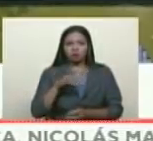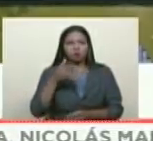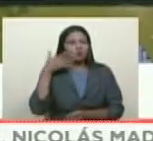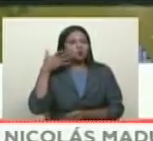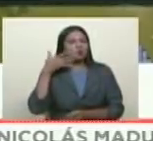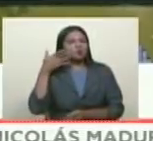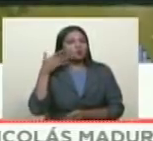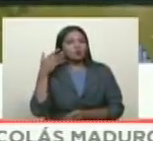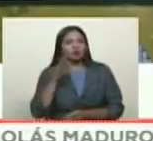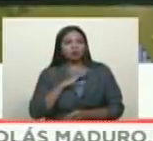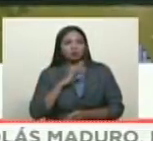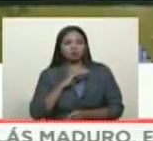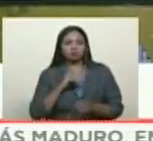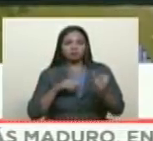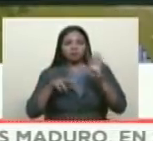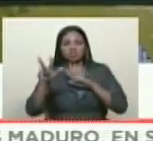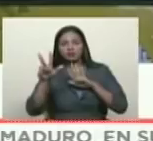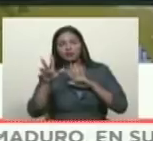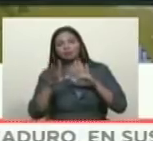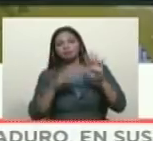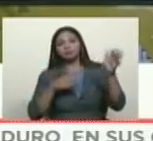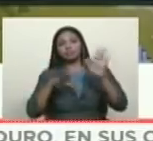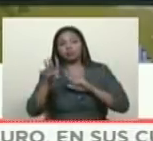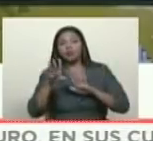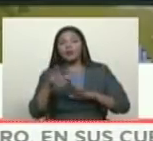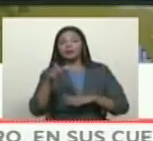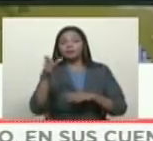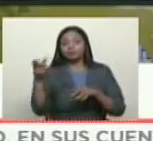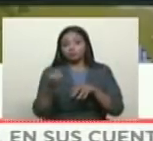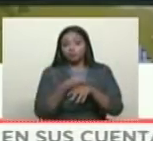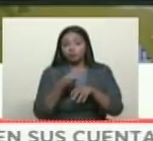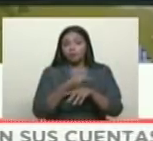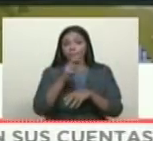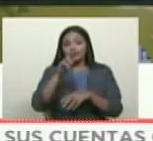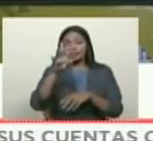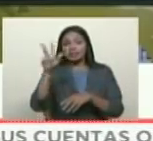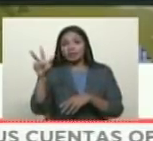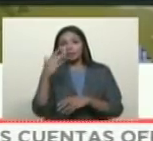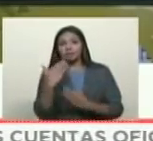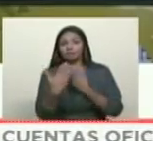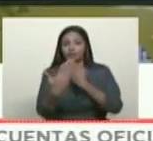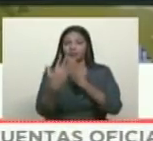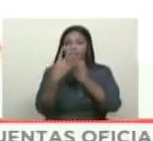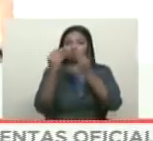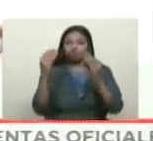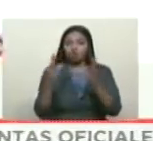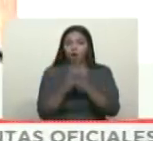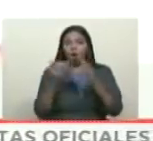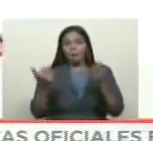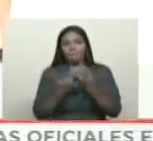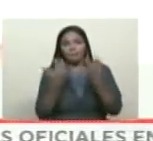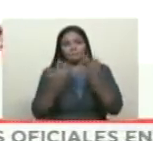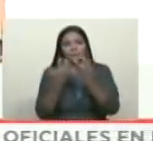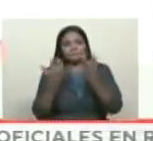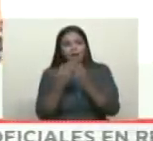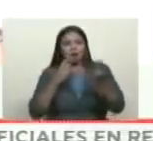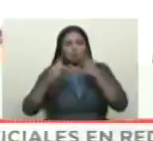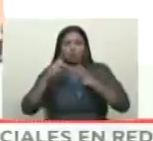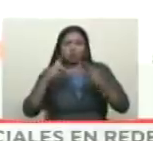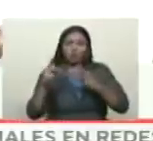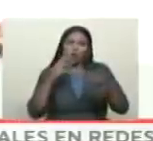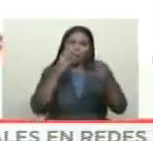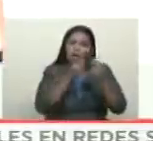de contar con 19 gobernadores de los 23 que están al frente de la batalla económica, de la batalla política, de la